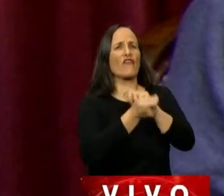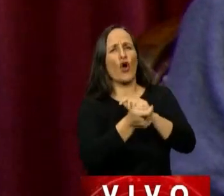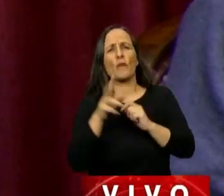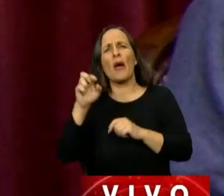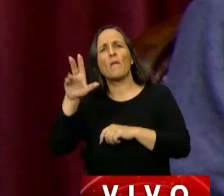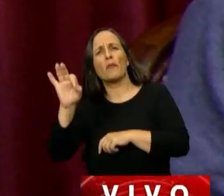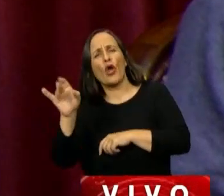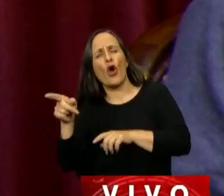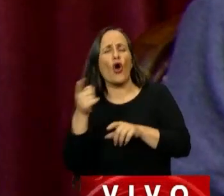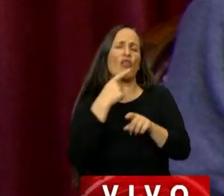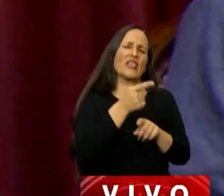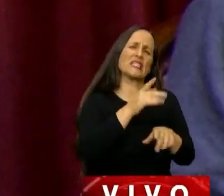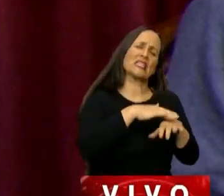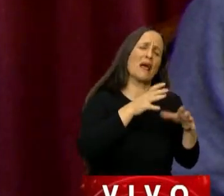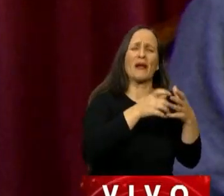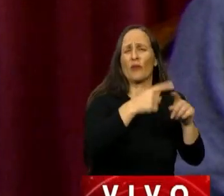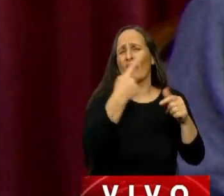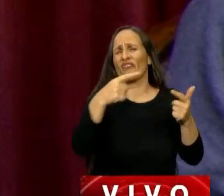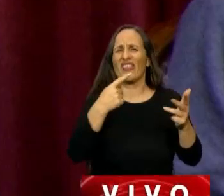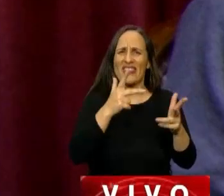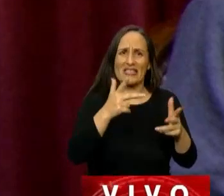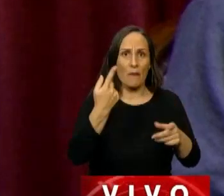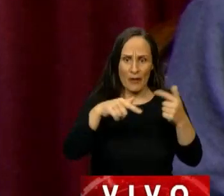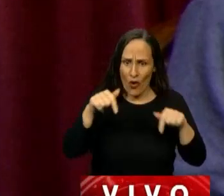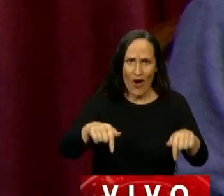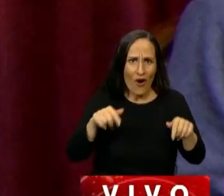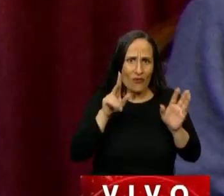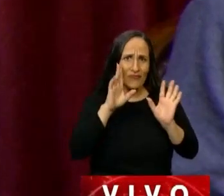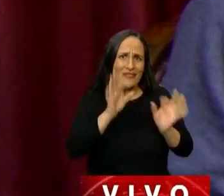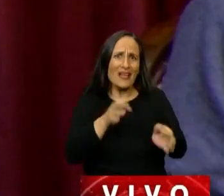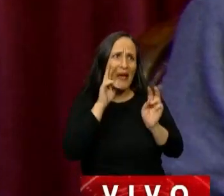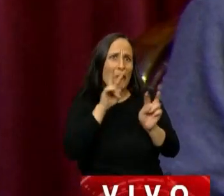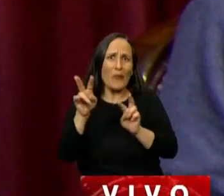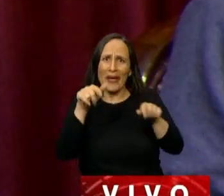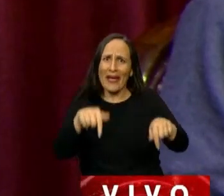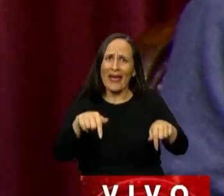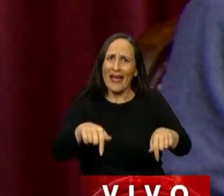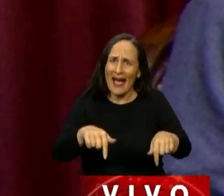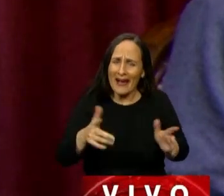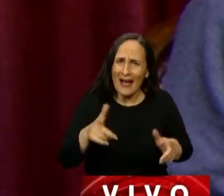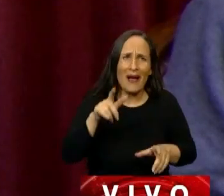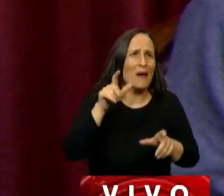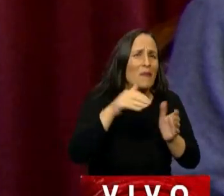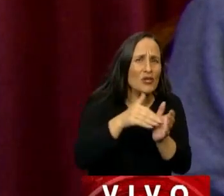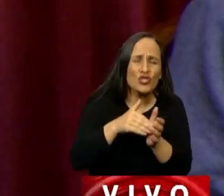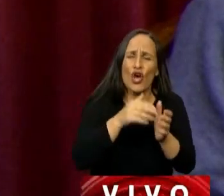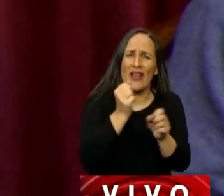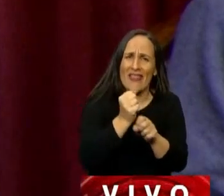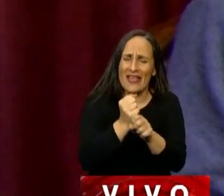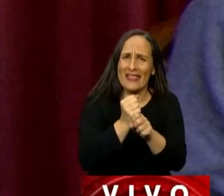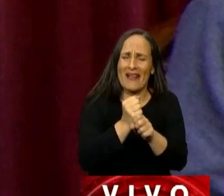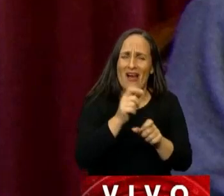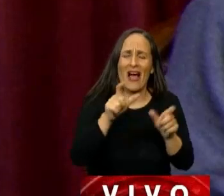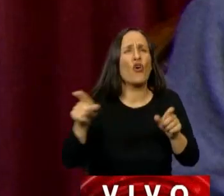PRO, lo hacen los libertarios, ¿no?, pero acá se aplica en los hechos a millones de trabajadoras y trabajadores esa reforma laboral que